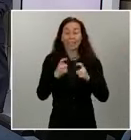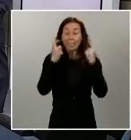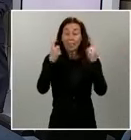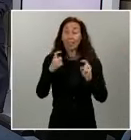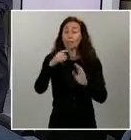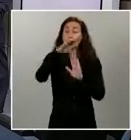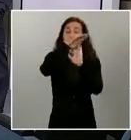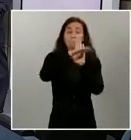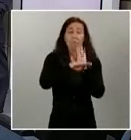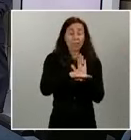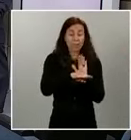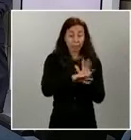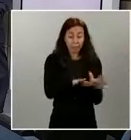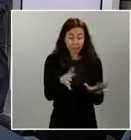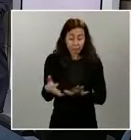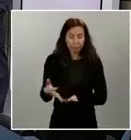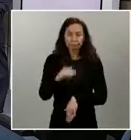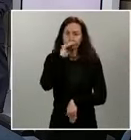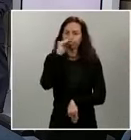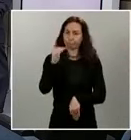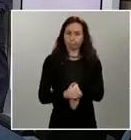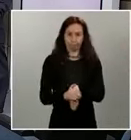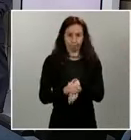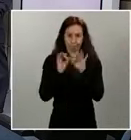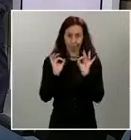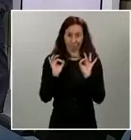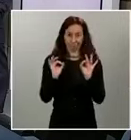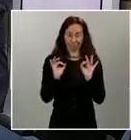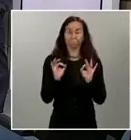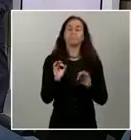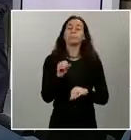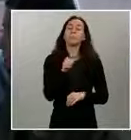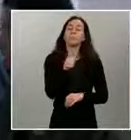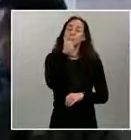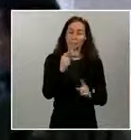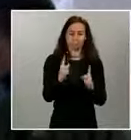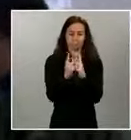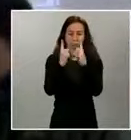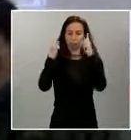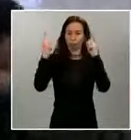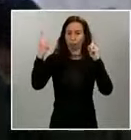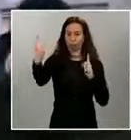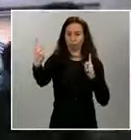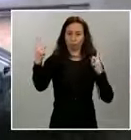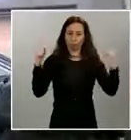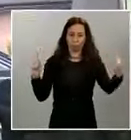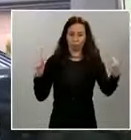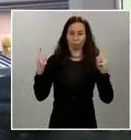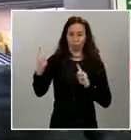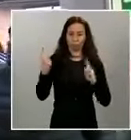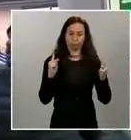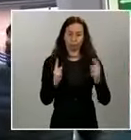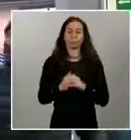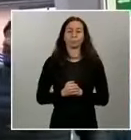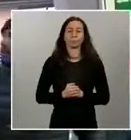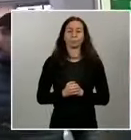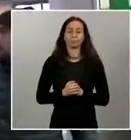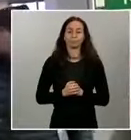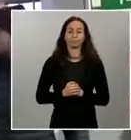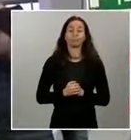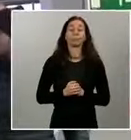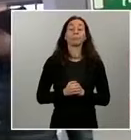de salud pública y muy especialmente las relativas al distanciamiento de seguridad interpersonal. También se reforzarán